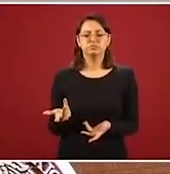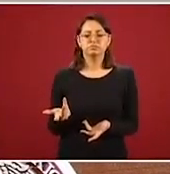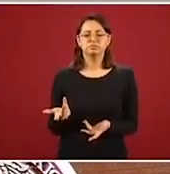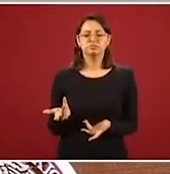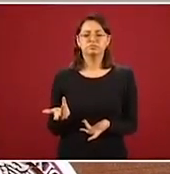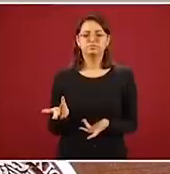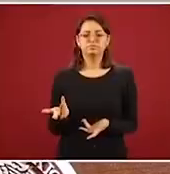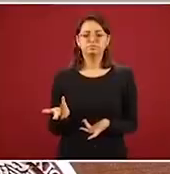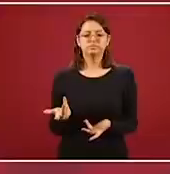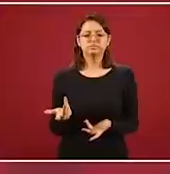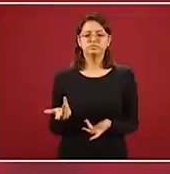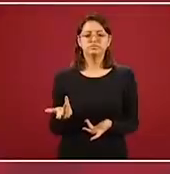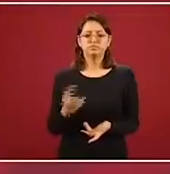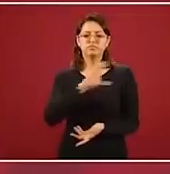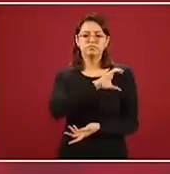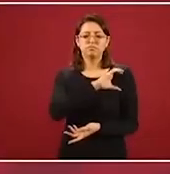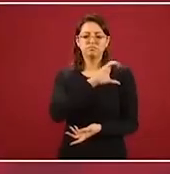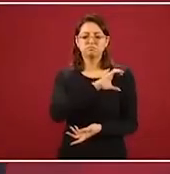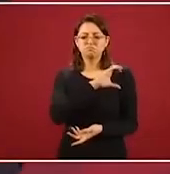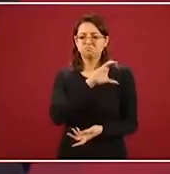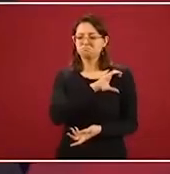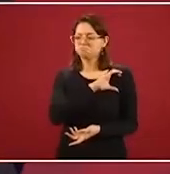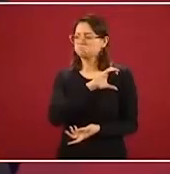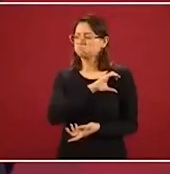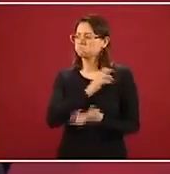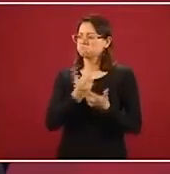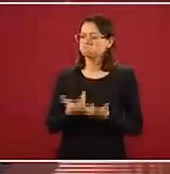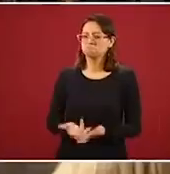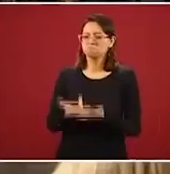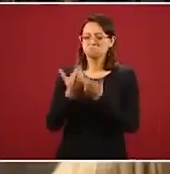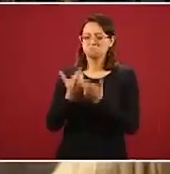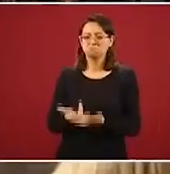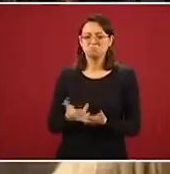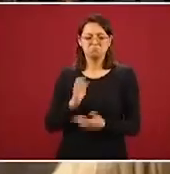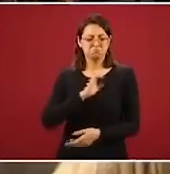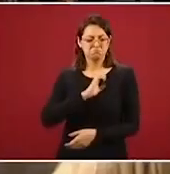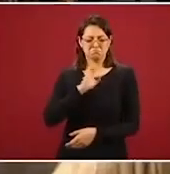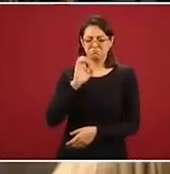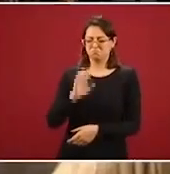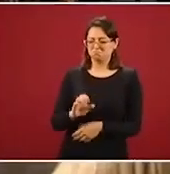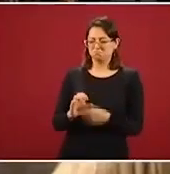haya mucho cariño, que no haya odios.